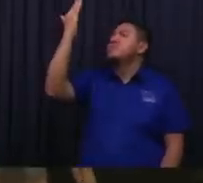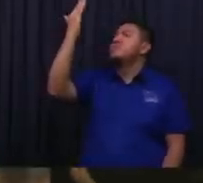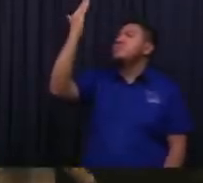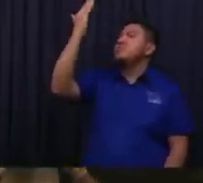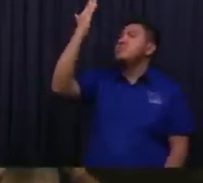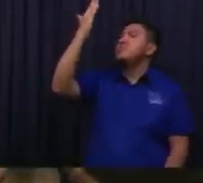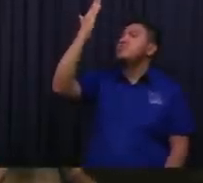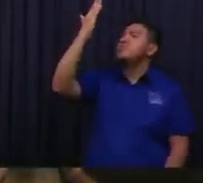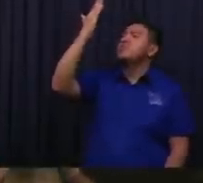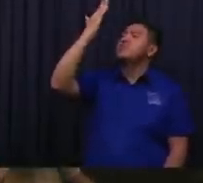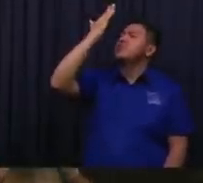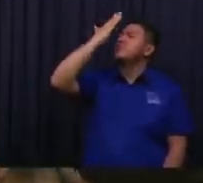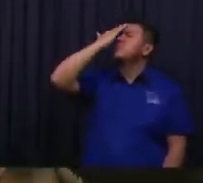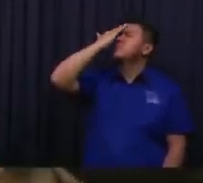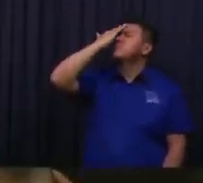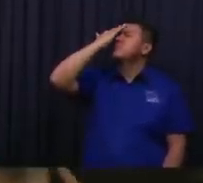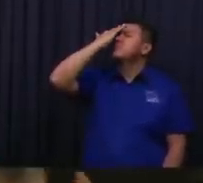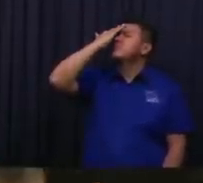Gracias.